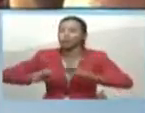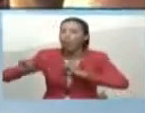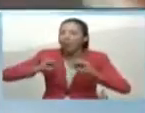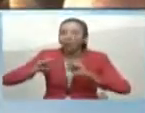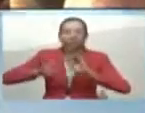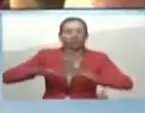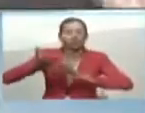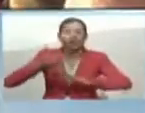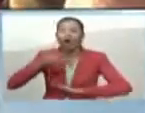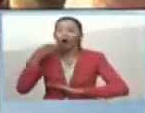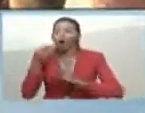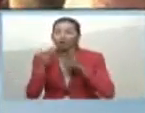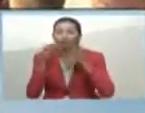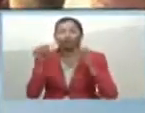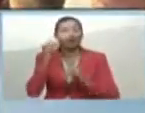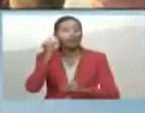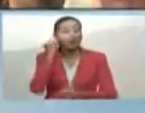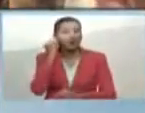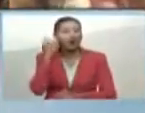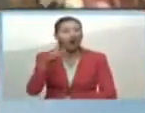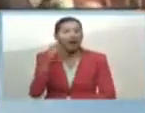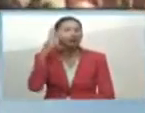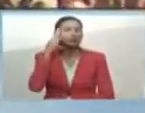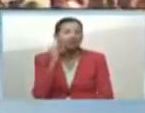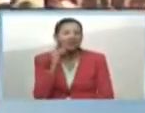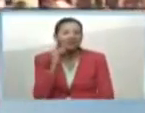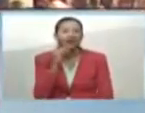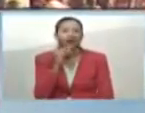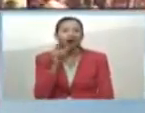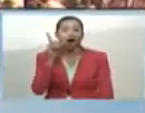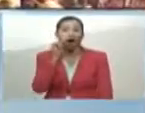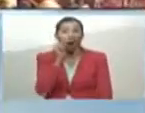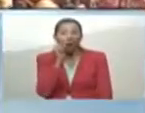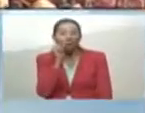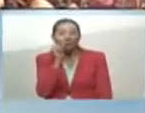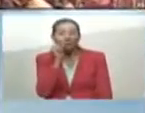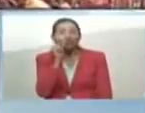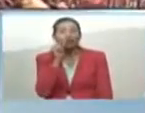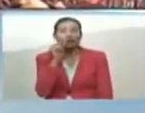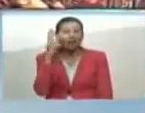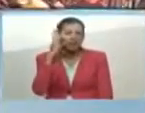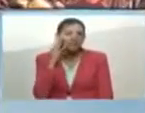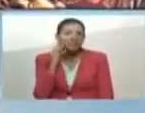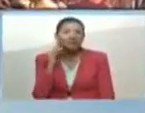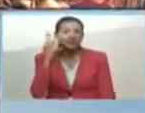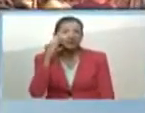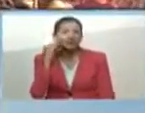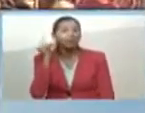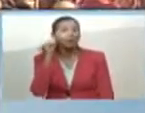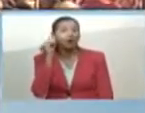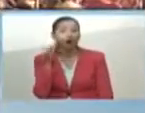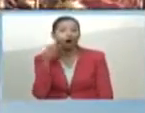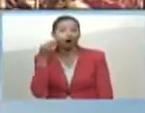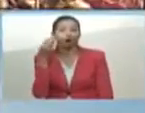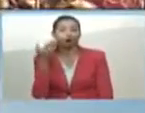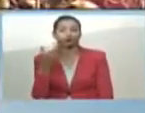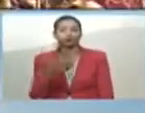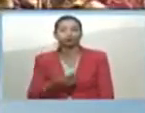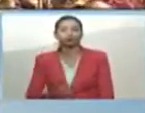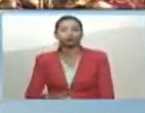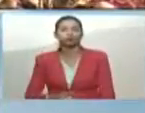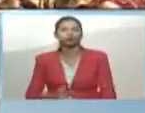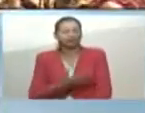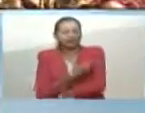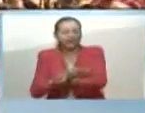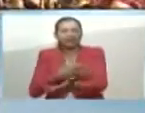juventud, de esa mujer con experiencia, de ese hombre con experiencia y de esa mujer joven con la sangre nueva